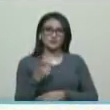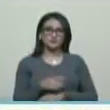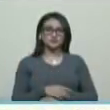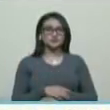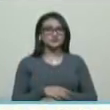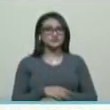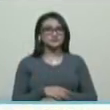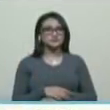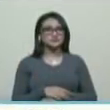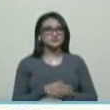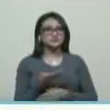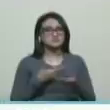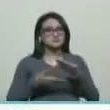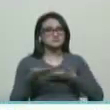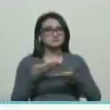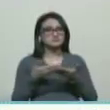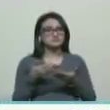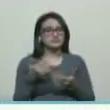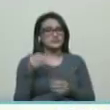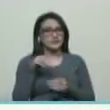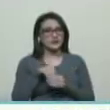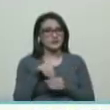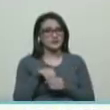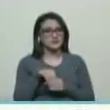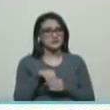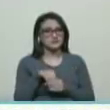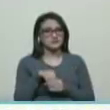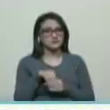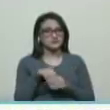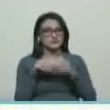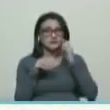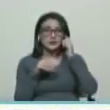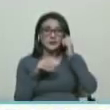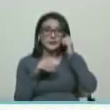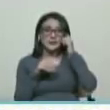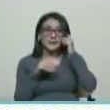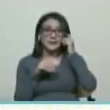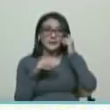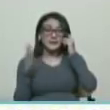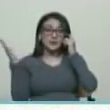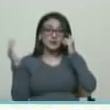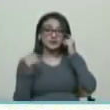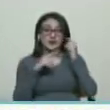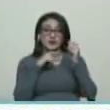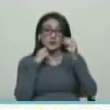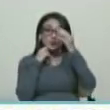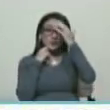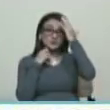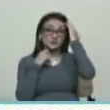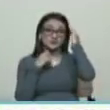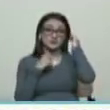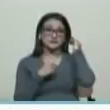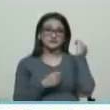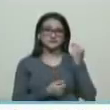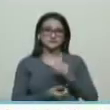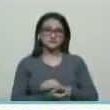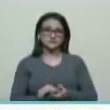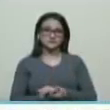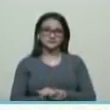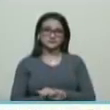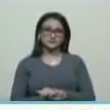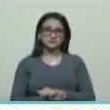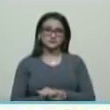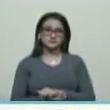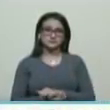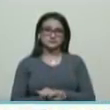se comercializan en el mercado local son traídos desde Rusia, y muchos de